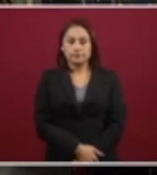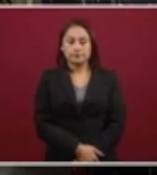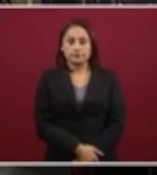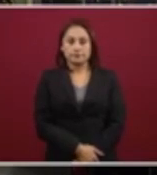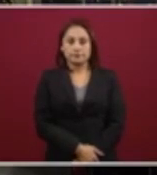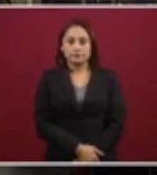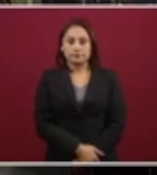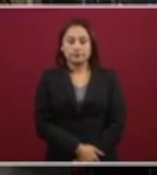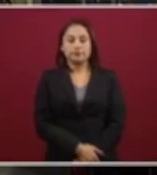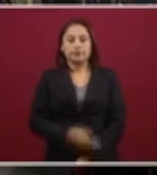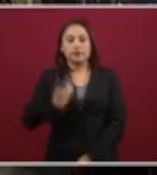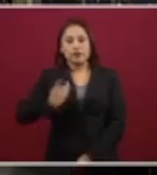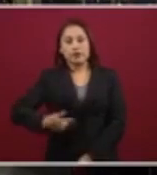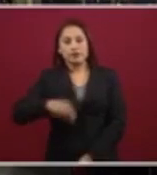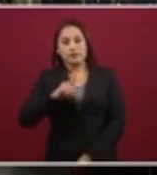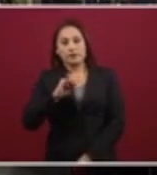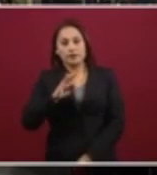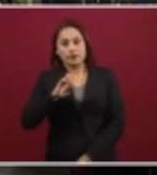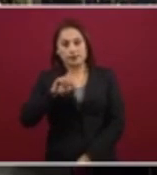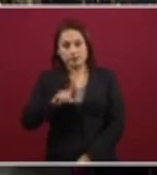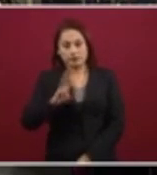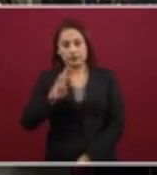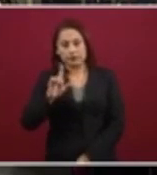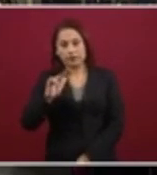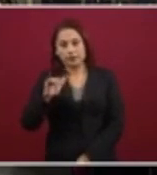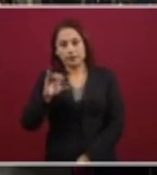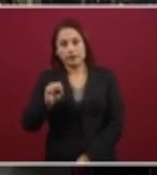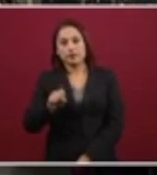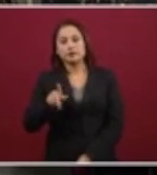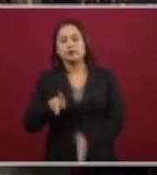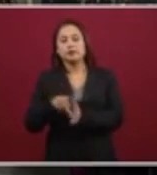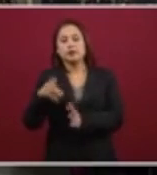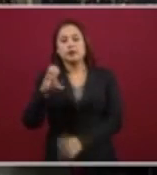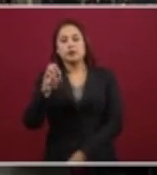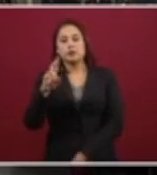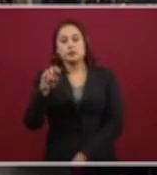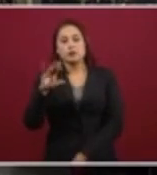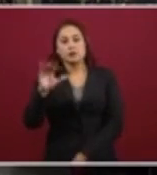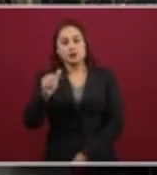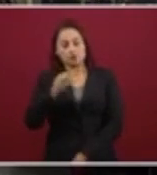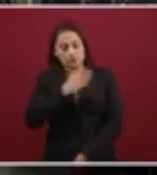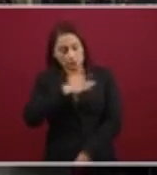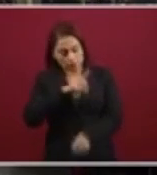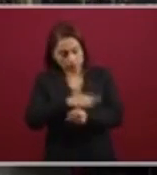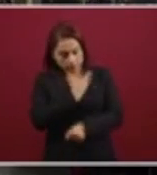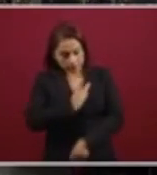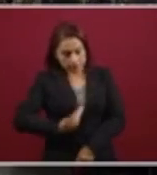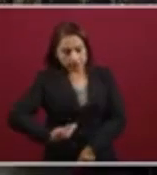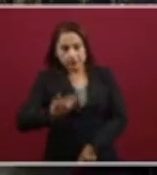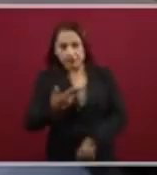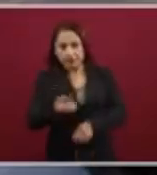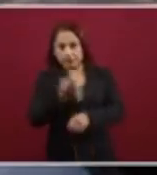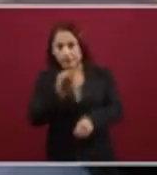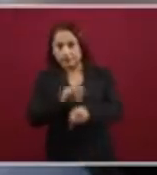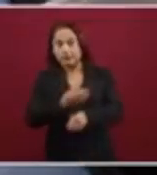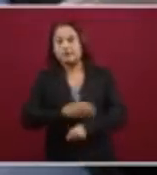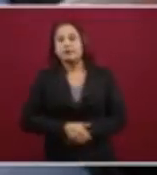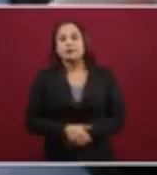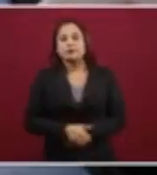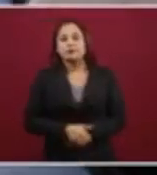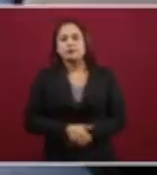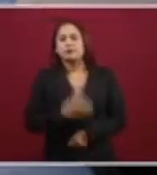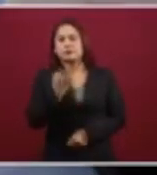Gracias, Daniel Blancas de Crónica. Buenos días, presidente. Buenos días, secretario. Este programa ha